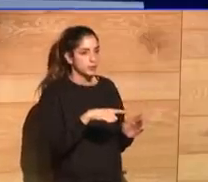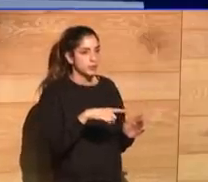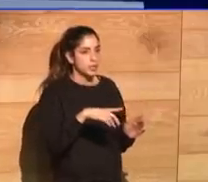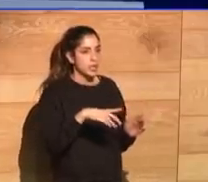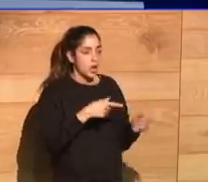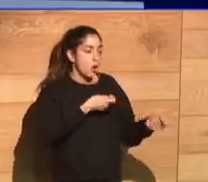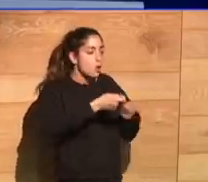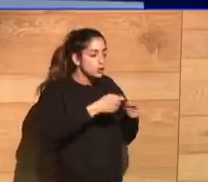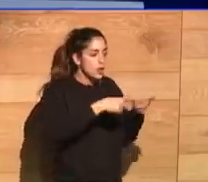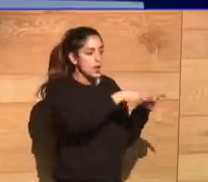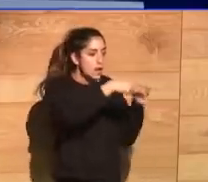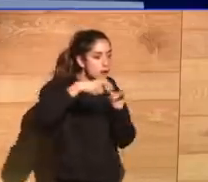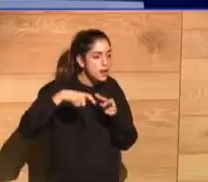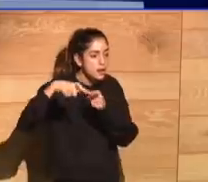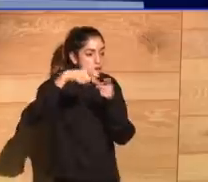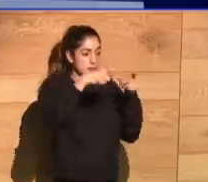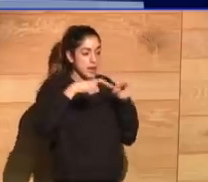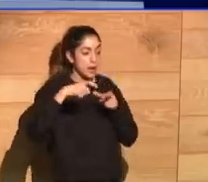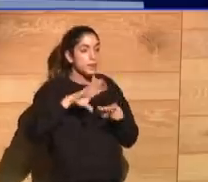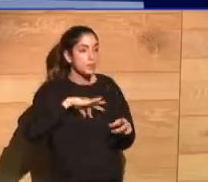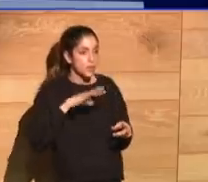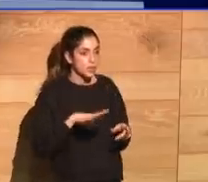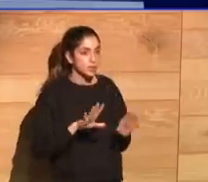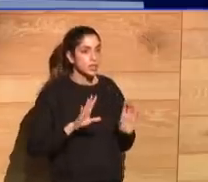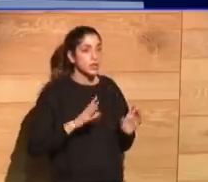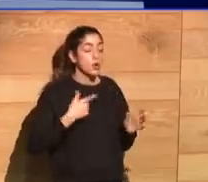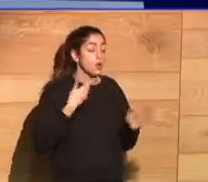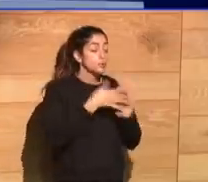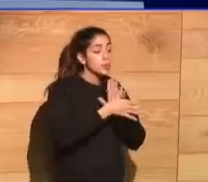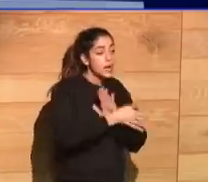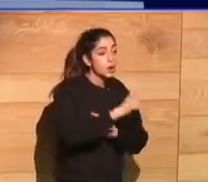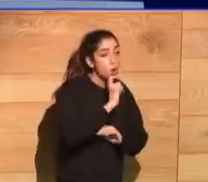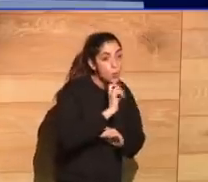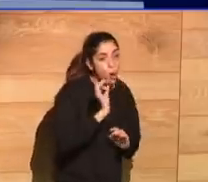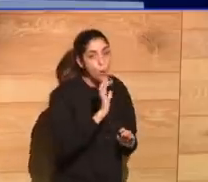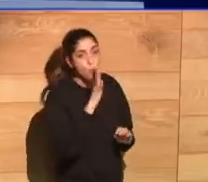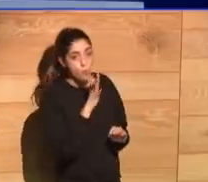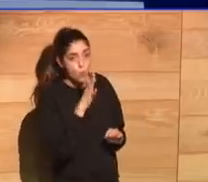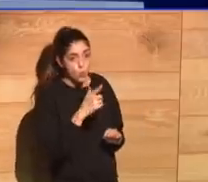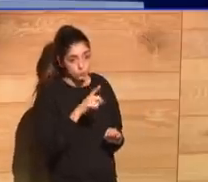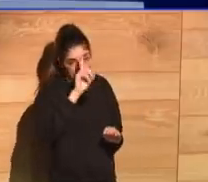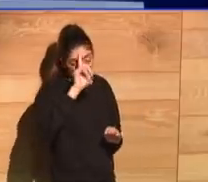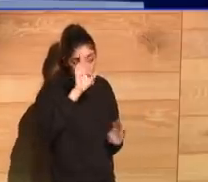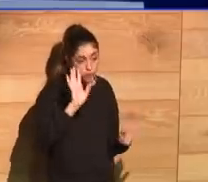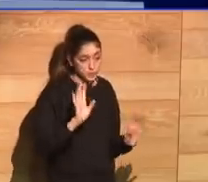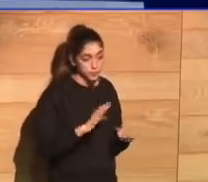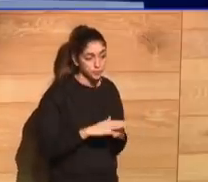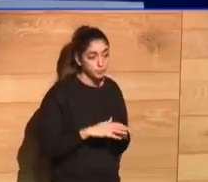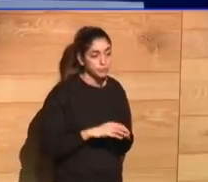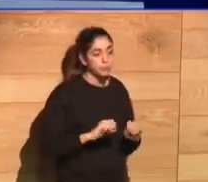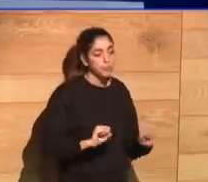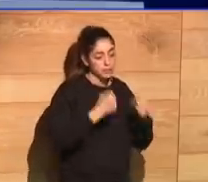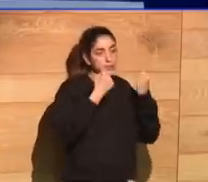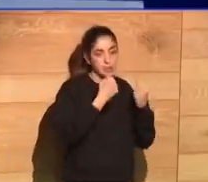o sales muerto. Y lo notas. No puedo explicar cómo ni puedo explicar por qué, pero es de estos 20 minutos depende el resto de